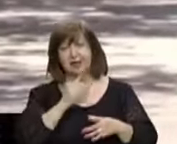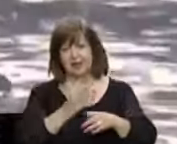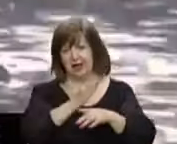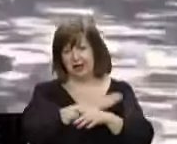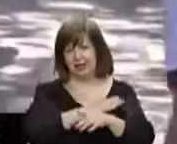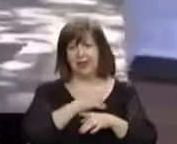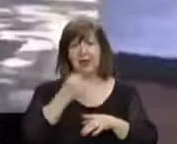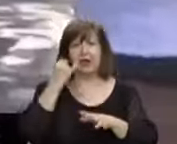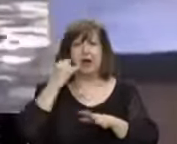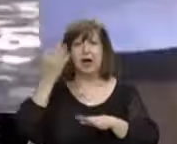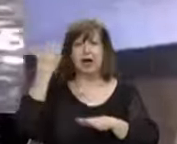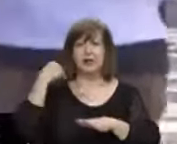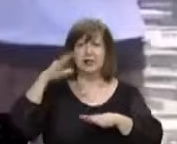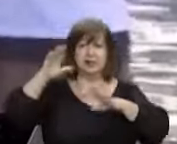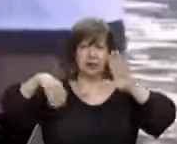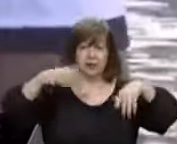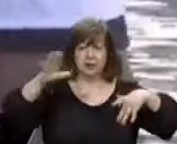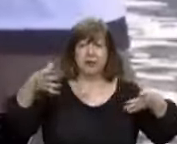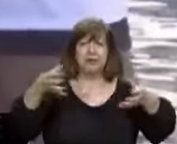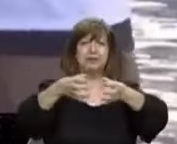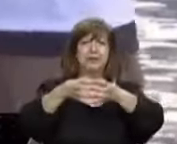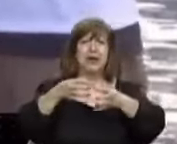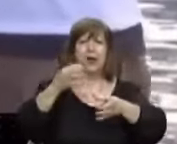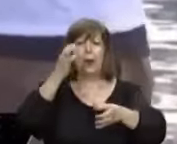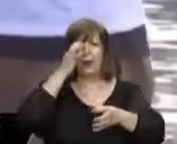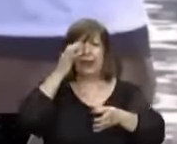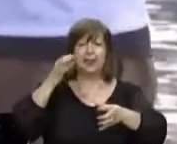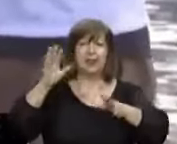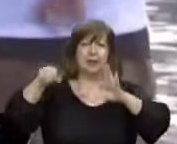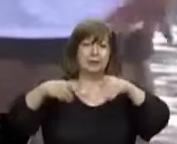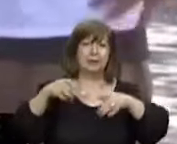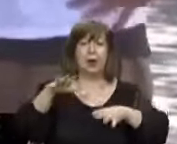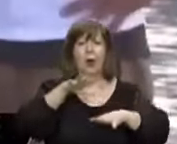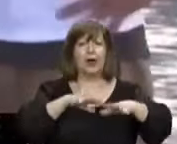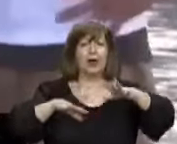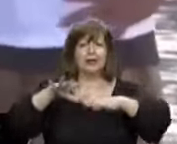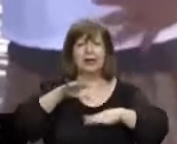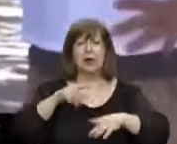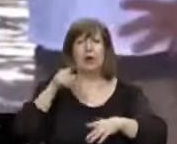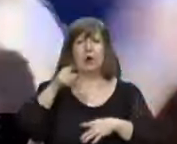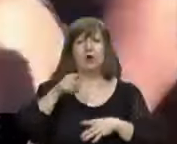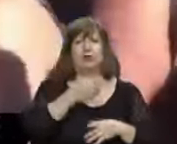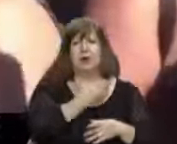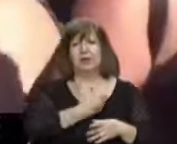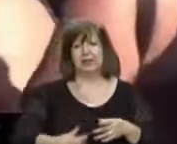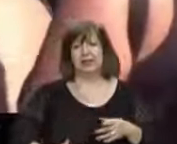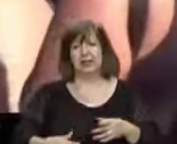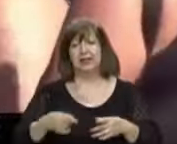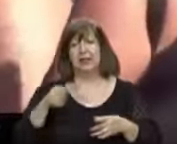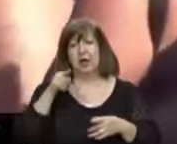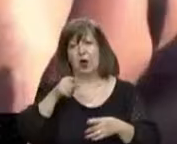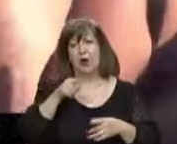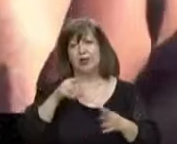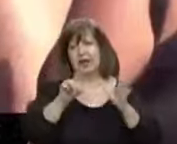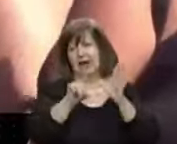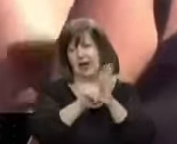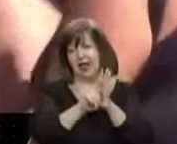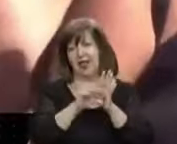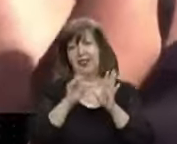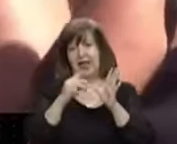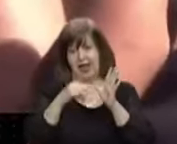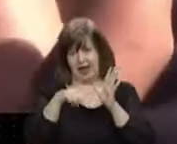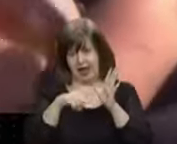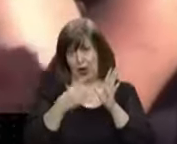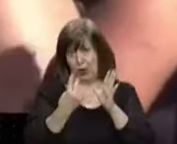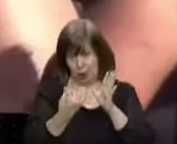con más de 20, 30 organizaciones que estábamos convocando a enfrentar el DNU y la ley ómnibus que se quiere aprobar en el Congreso Nacional. ¿Qué cláusula tiene